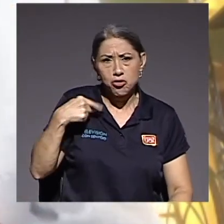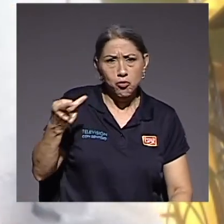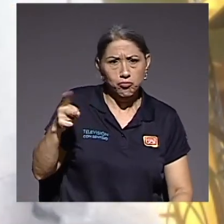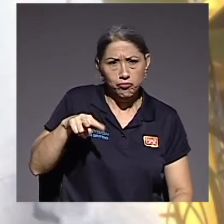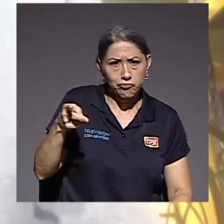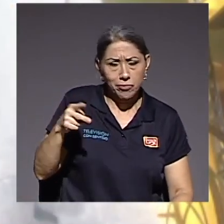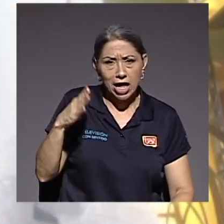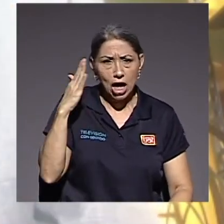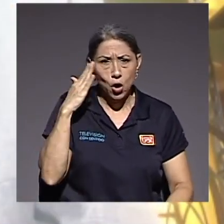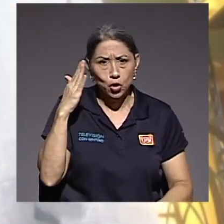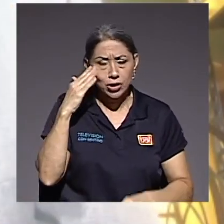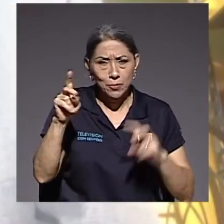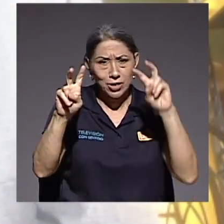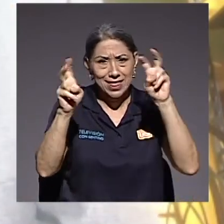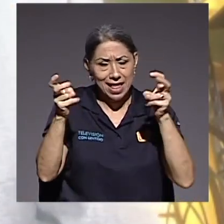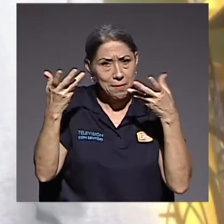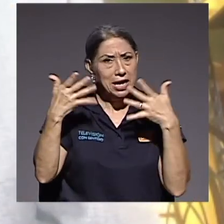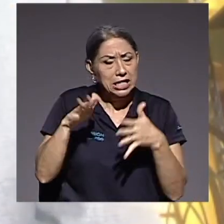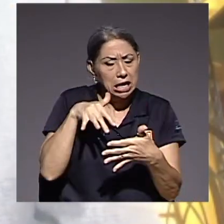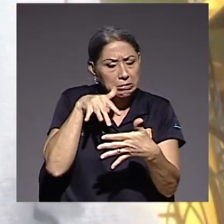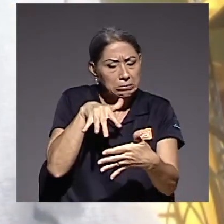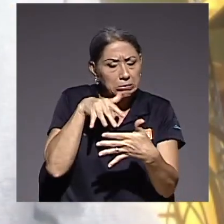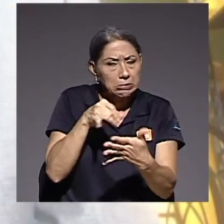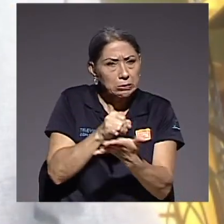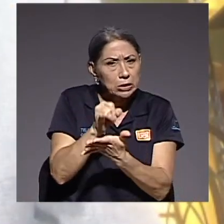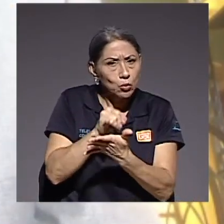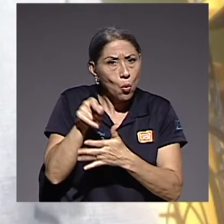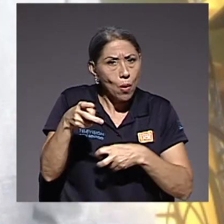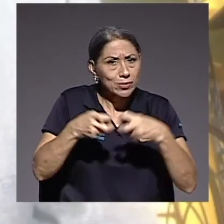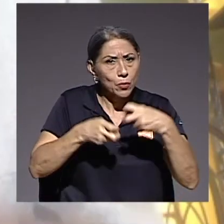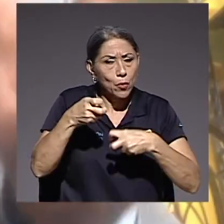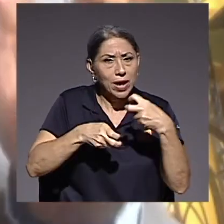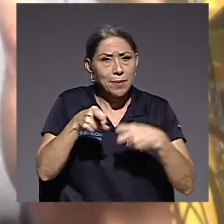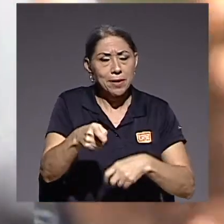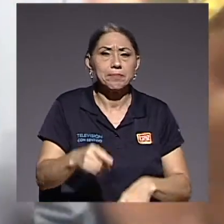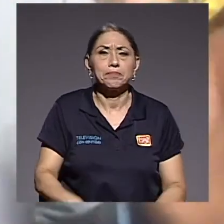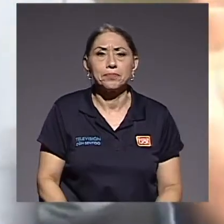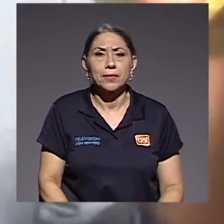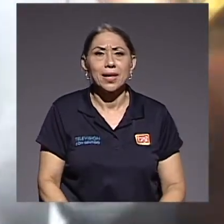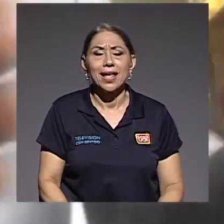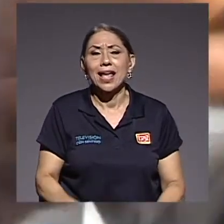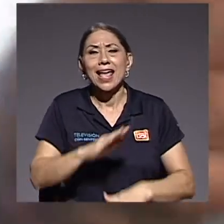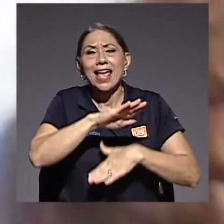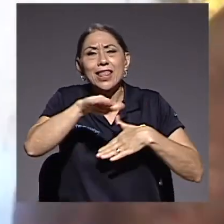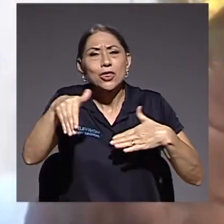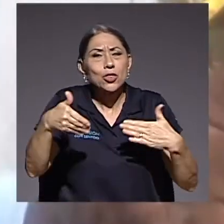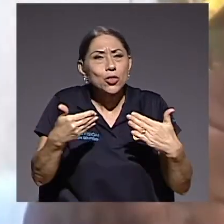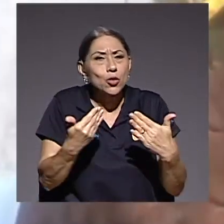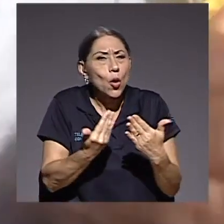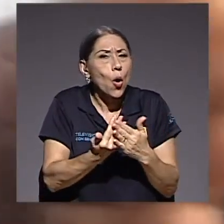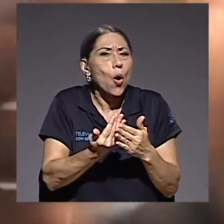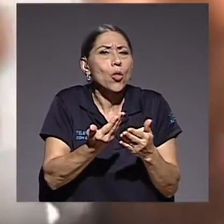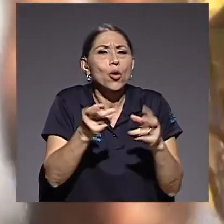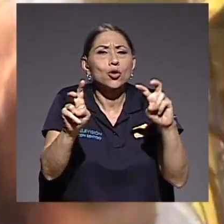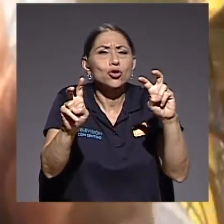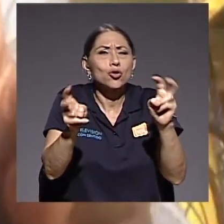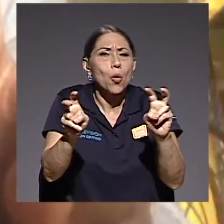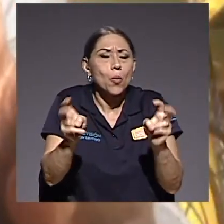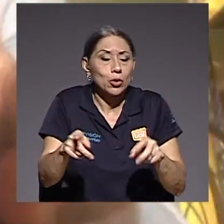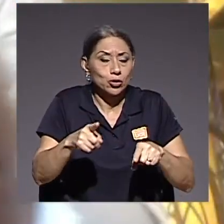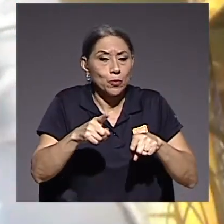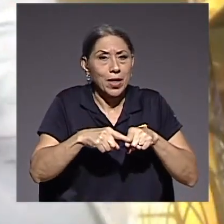el tema, de estudiar el problema, es que en todos los rubros, sea en la vía, en